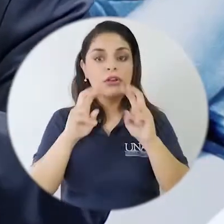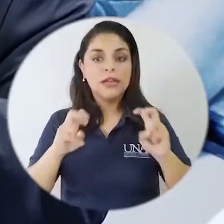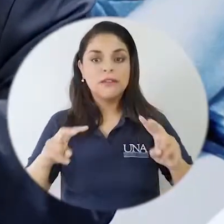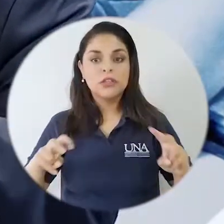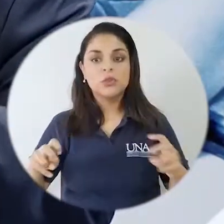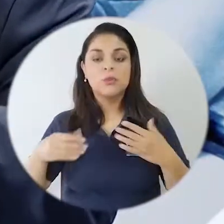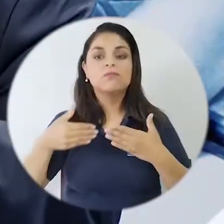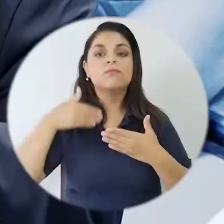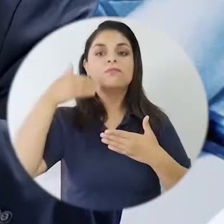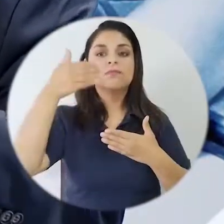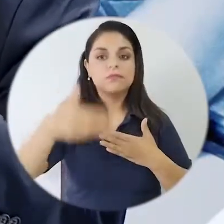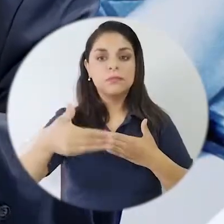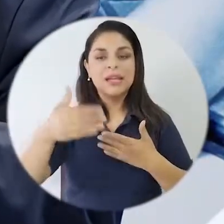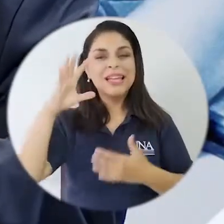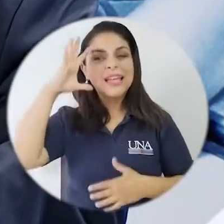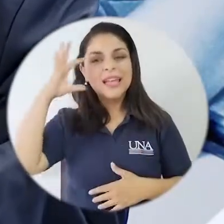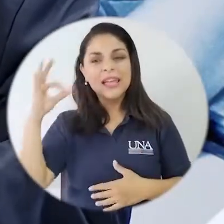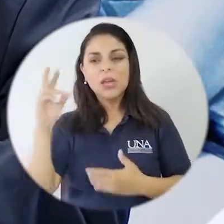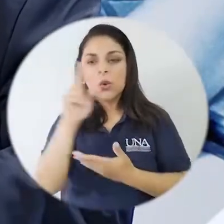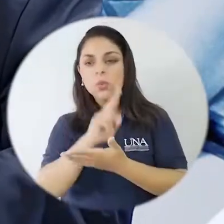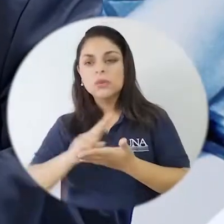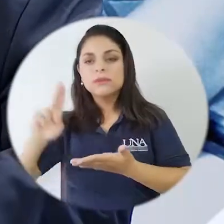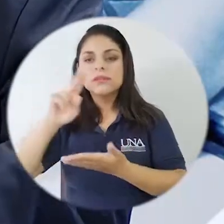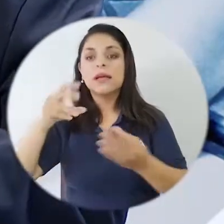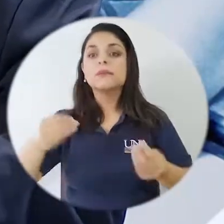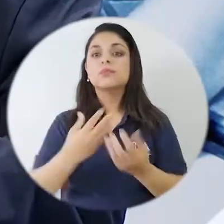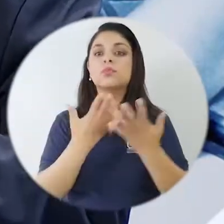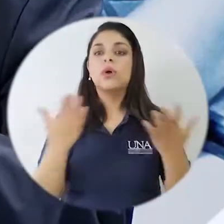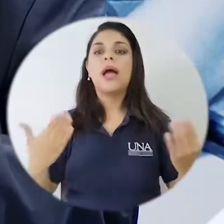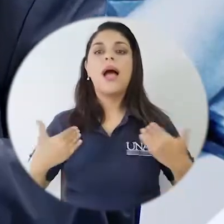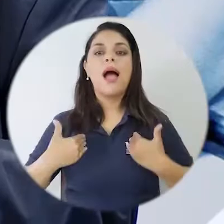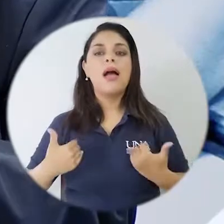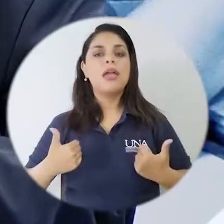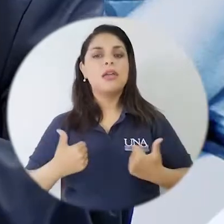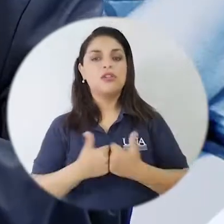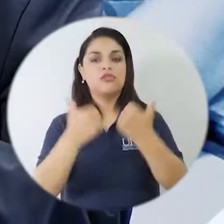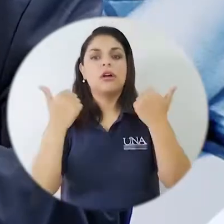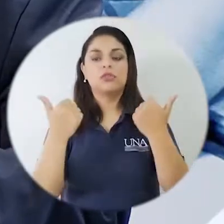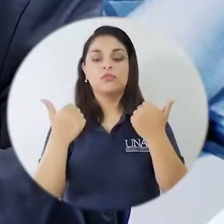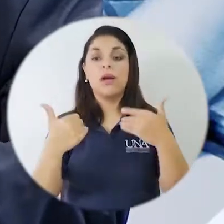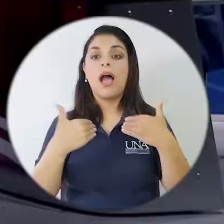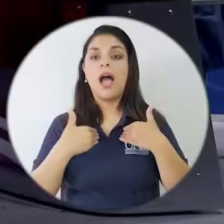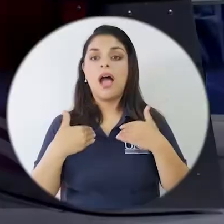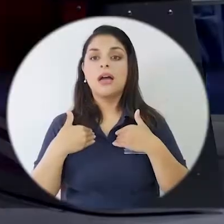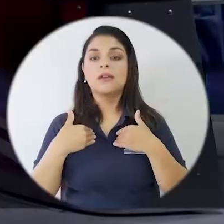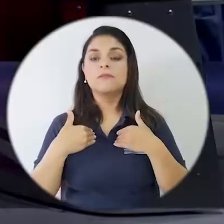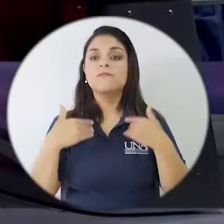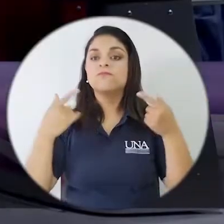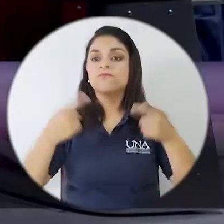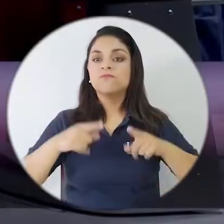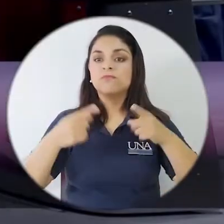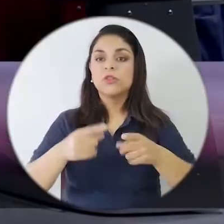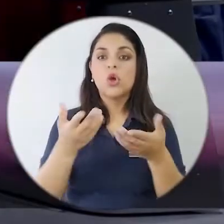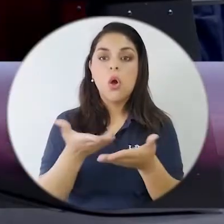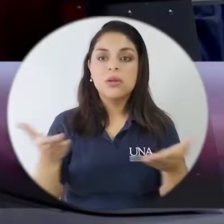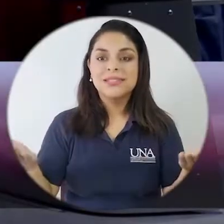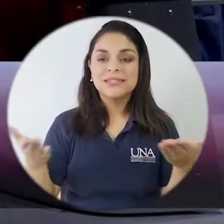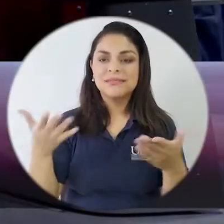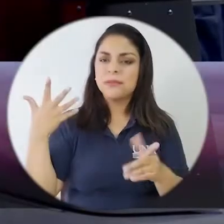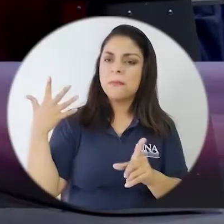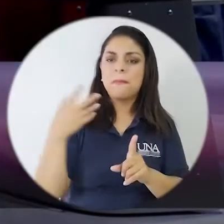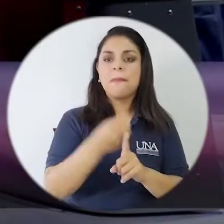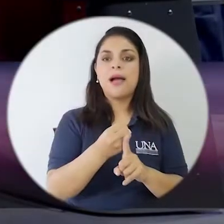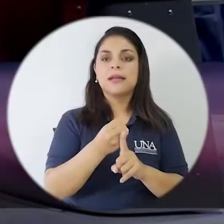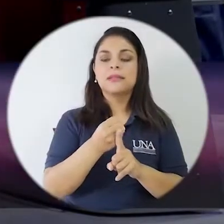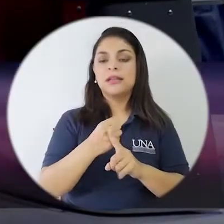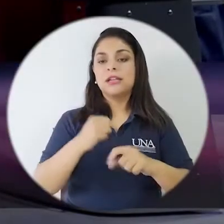implicar una revisión posterior, y creo que las universidades públicas tenemos un gran reto en ese sentido. Están sucediendo cosas que